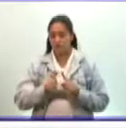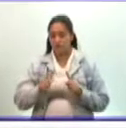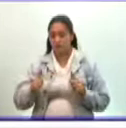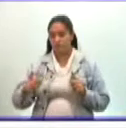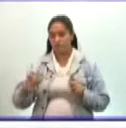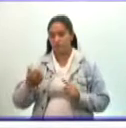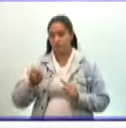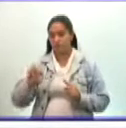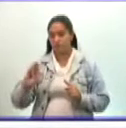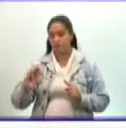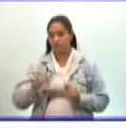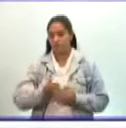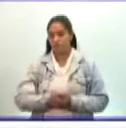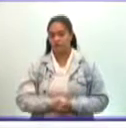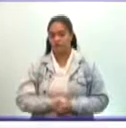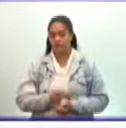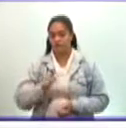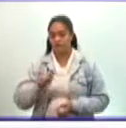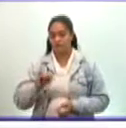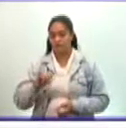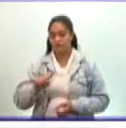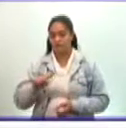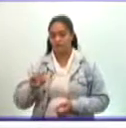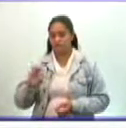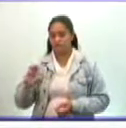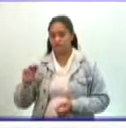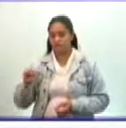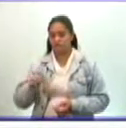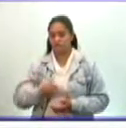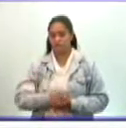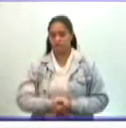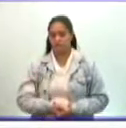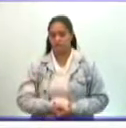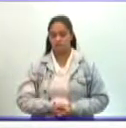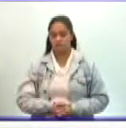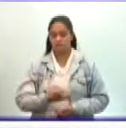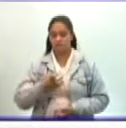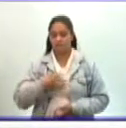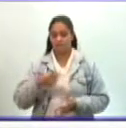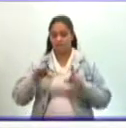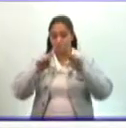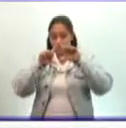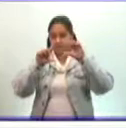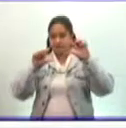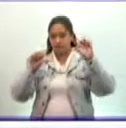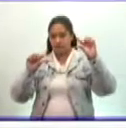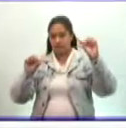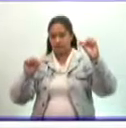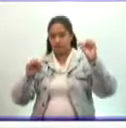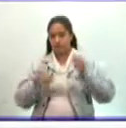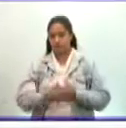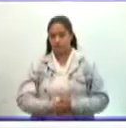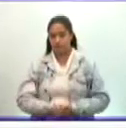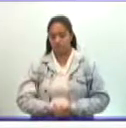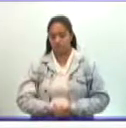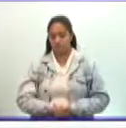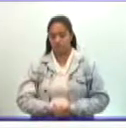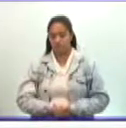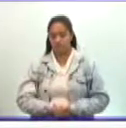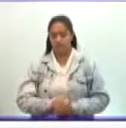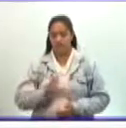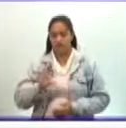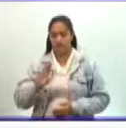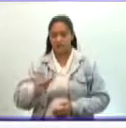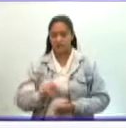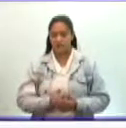AB, que es 16 centímetros. Tienen la figura y les orientan que